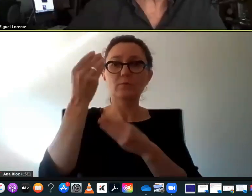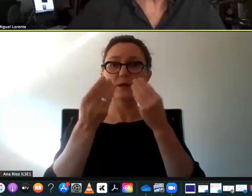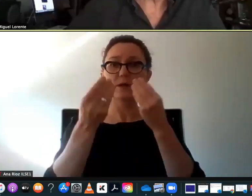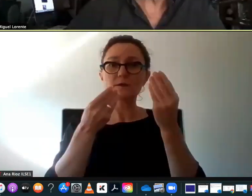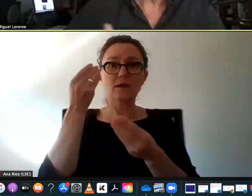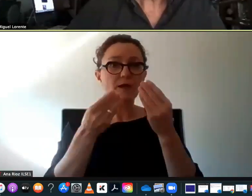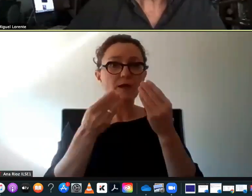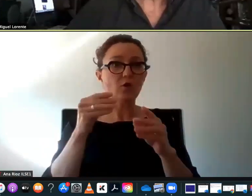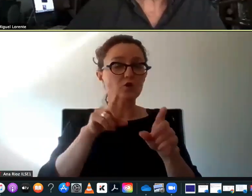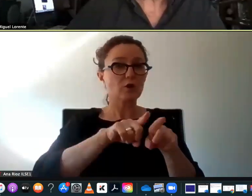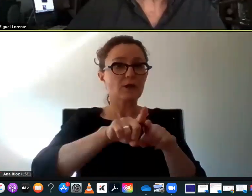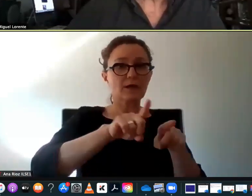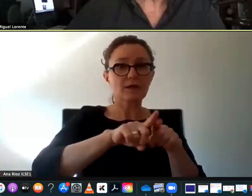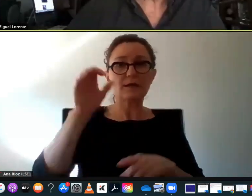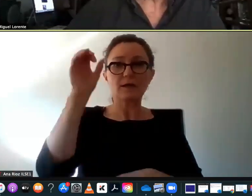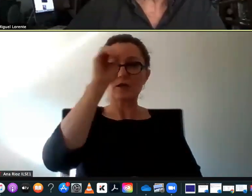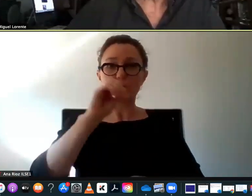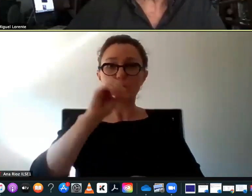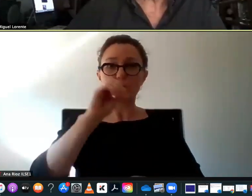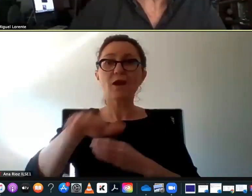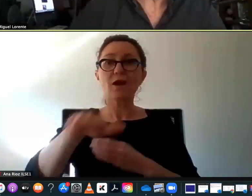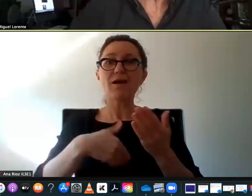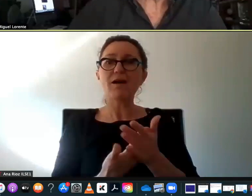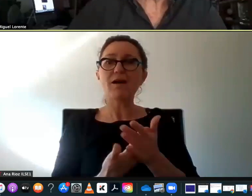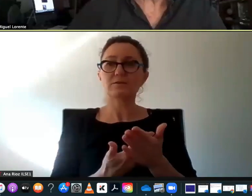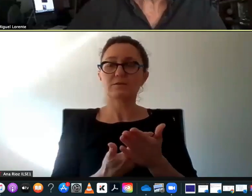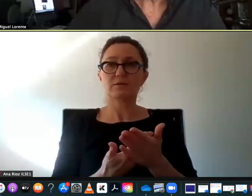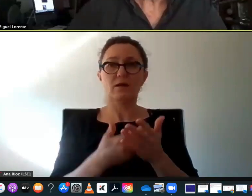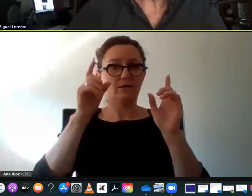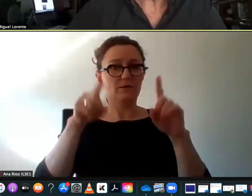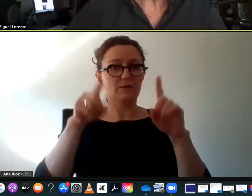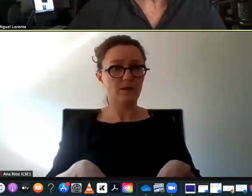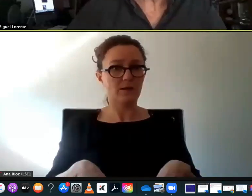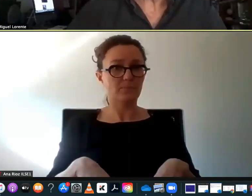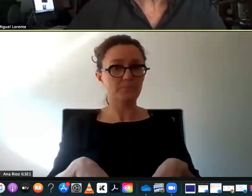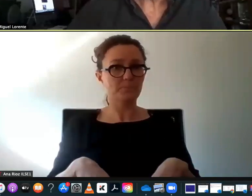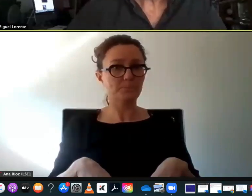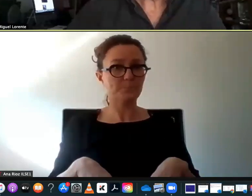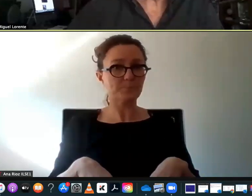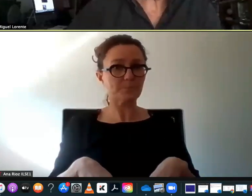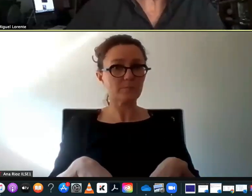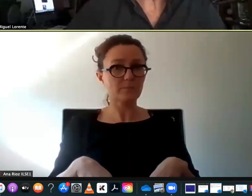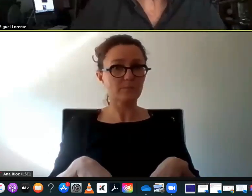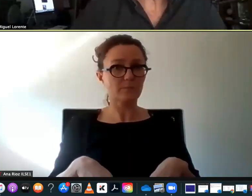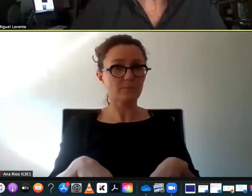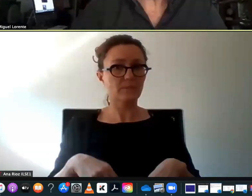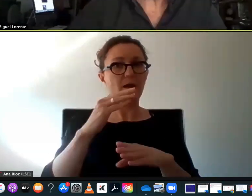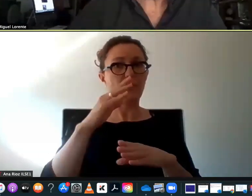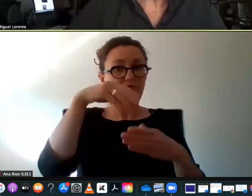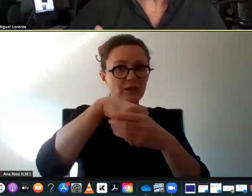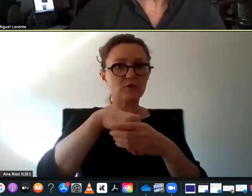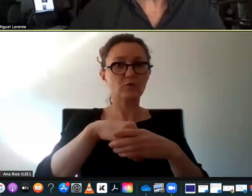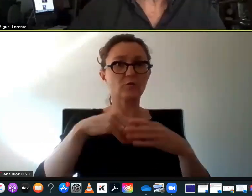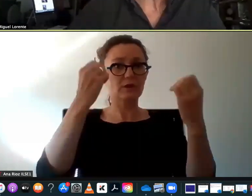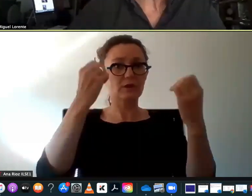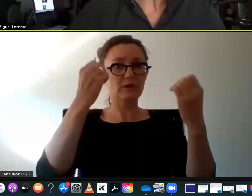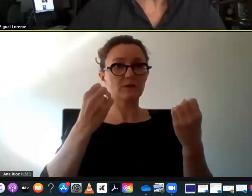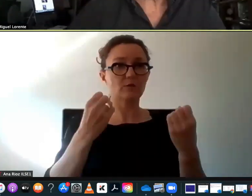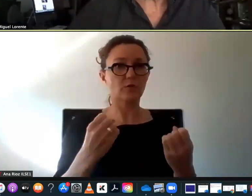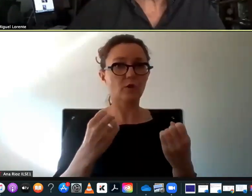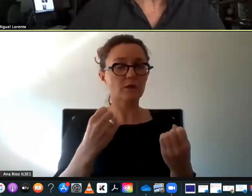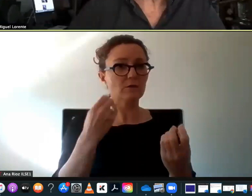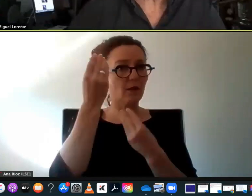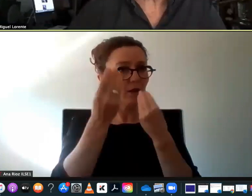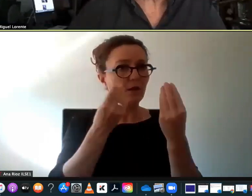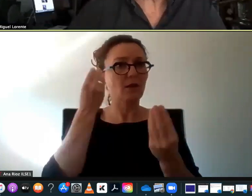críticas, opiniones, sino también incluso algunas de las cuestiones que se plantean a nivel institucional, significa que tenemos que trabajar, que